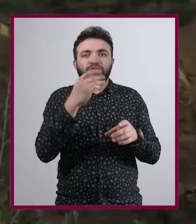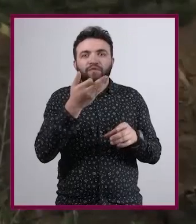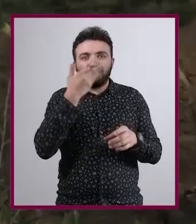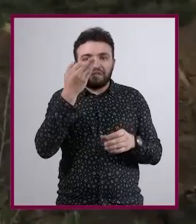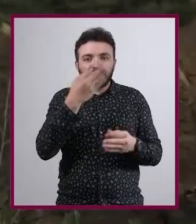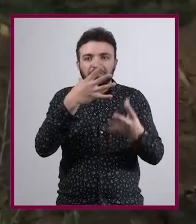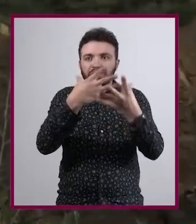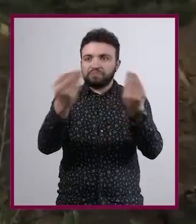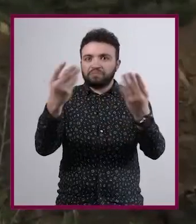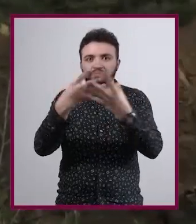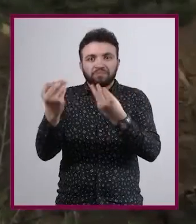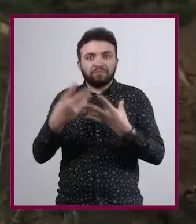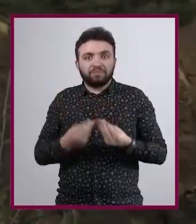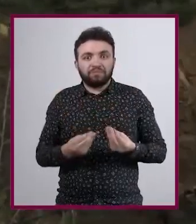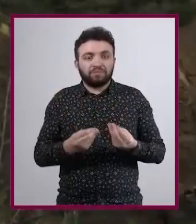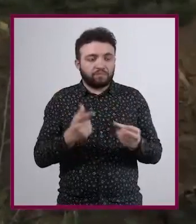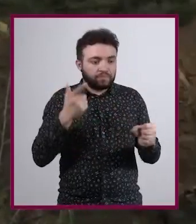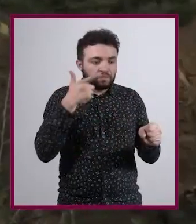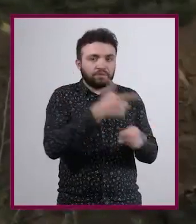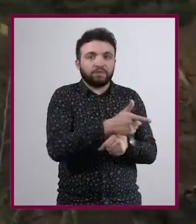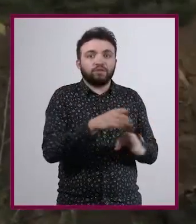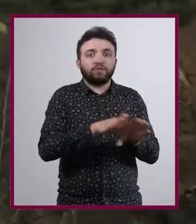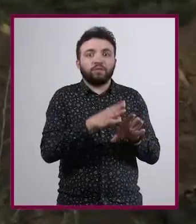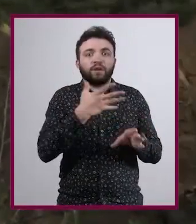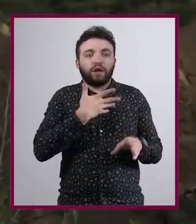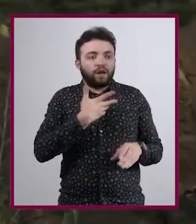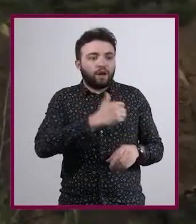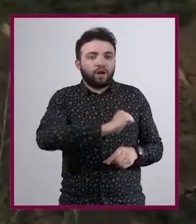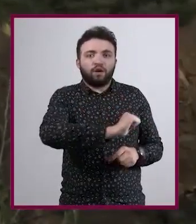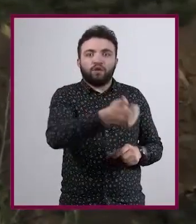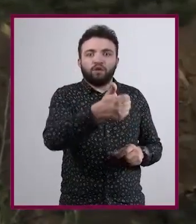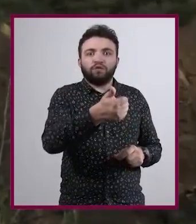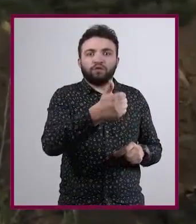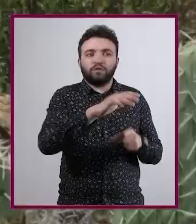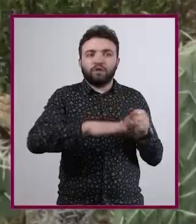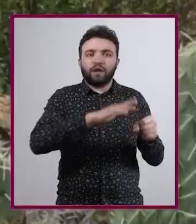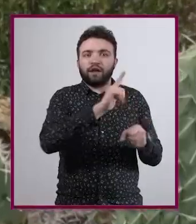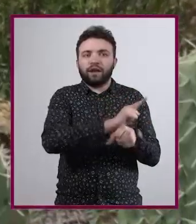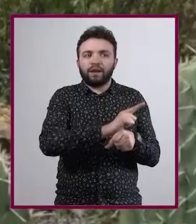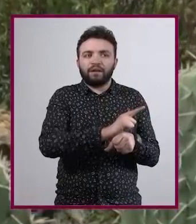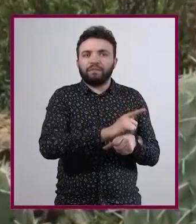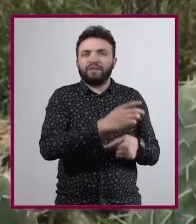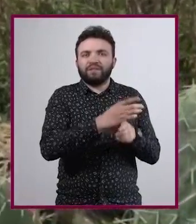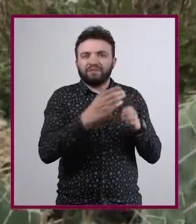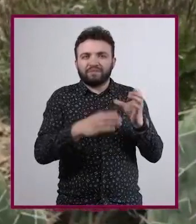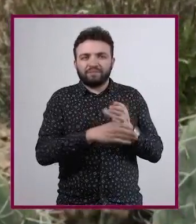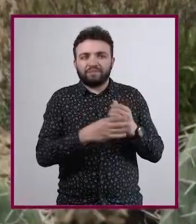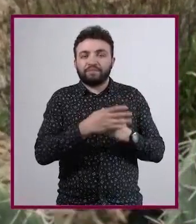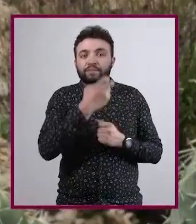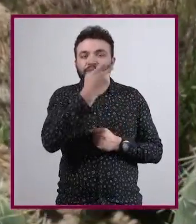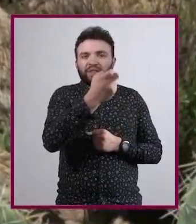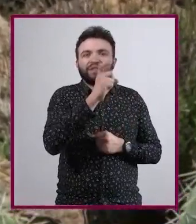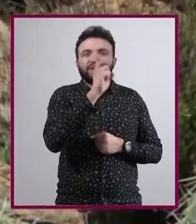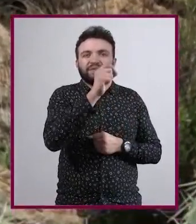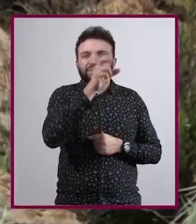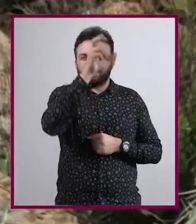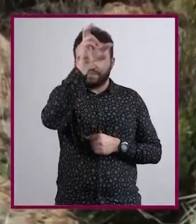demolido, y llega a encontrarse con otras criaturas. Esas criaturas están inspiradas en